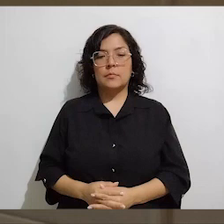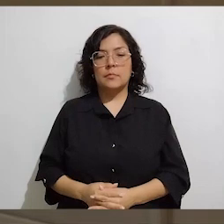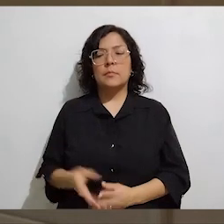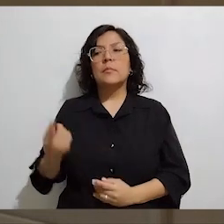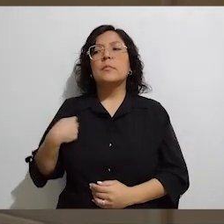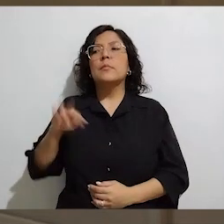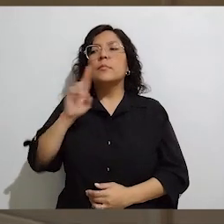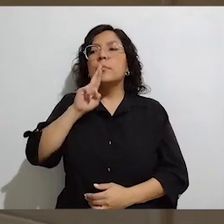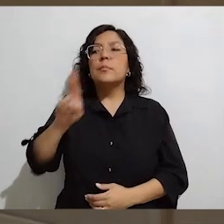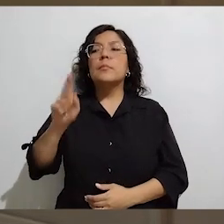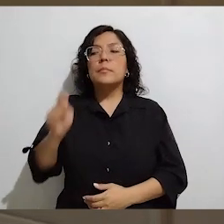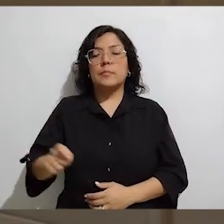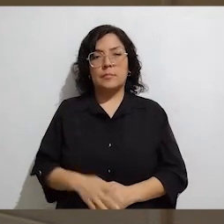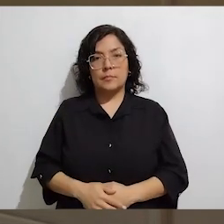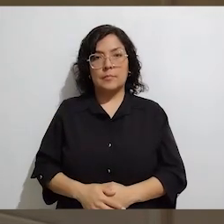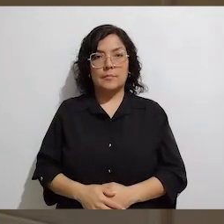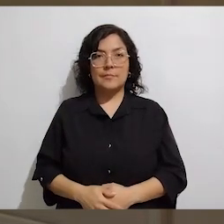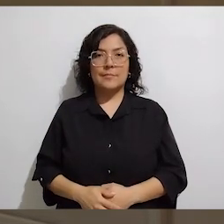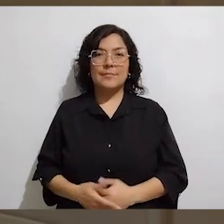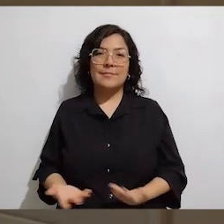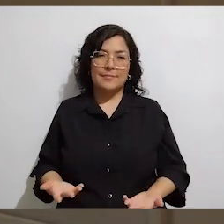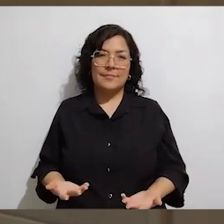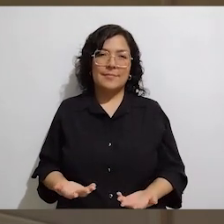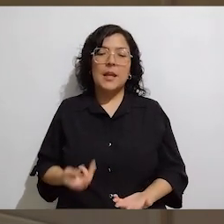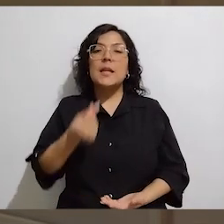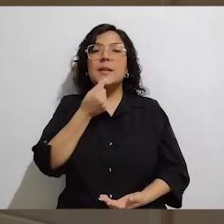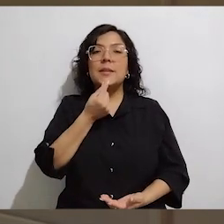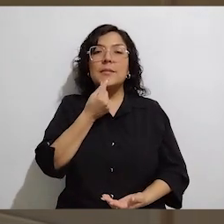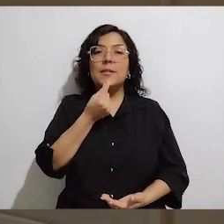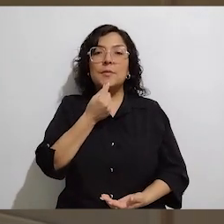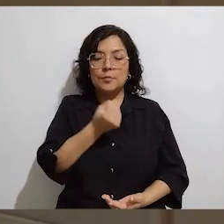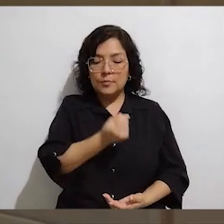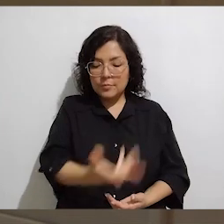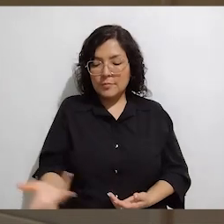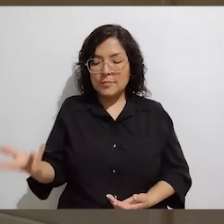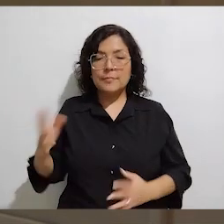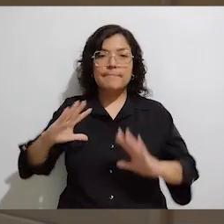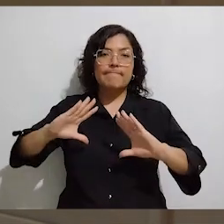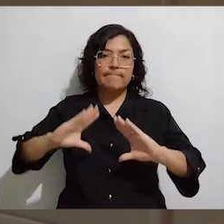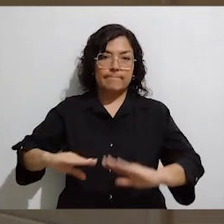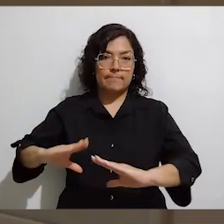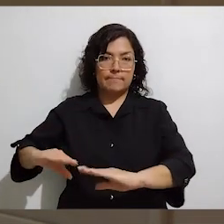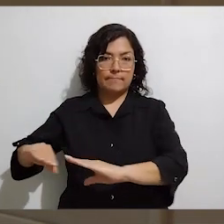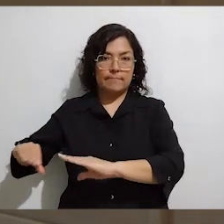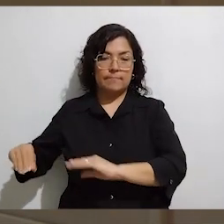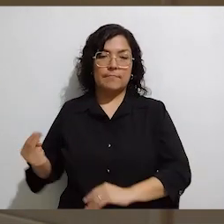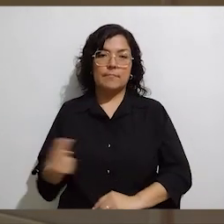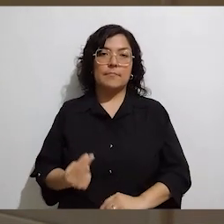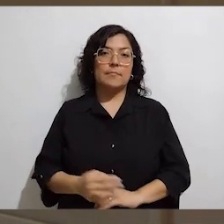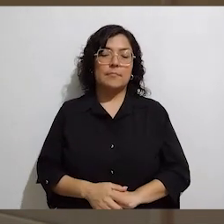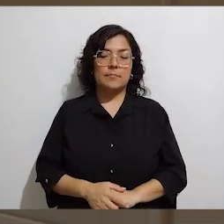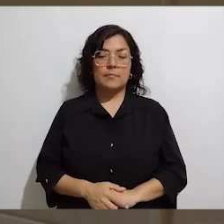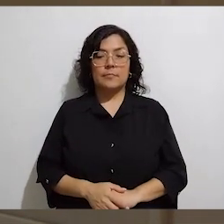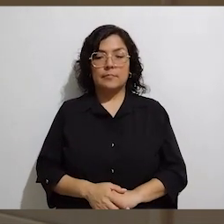de la ciudadanía empieza prácticamente desde la infancia. Debemos de recordar que en términos de